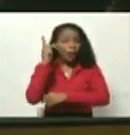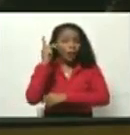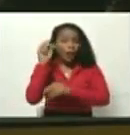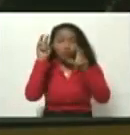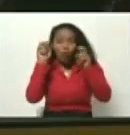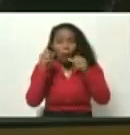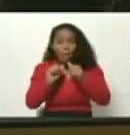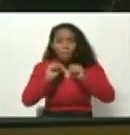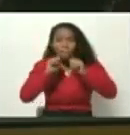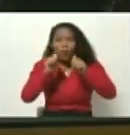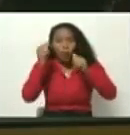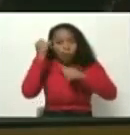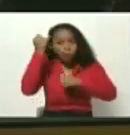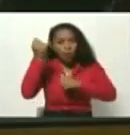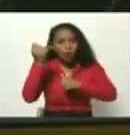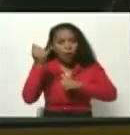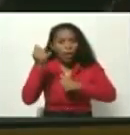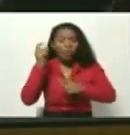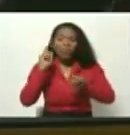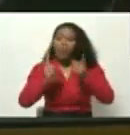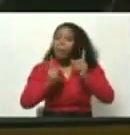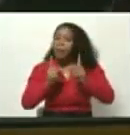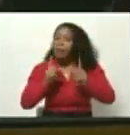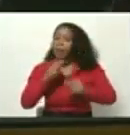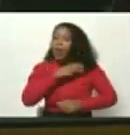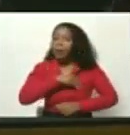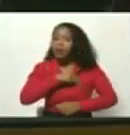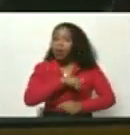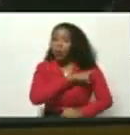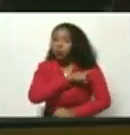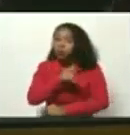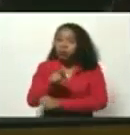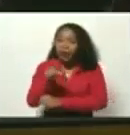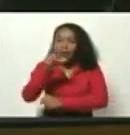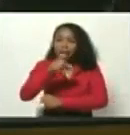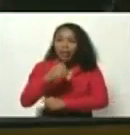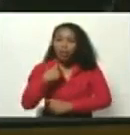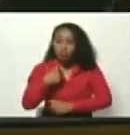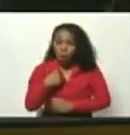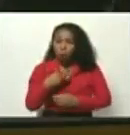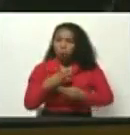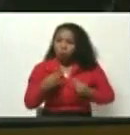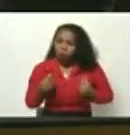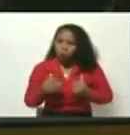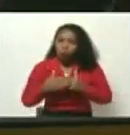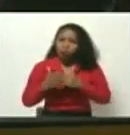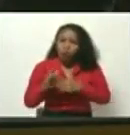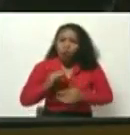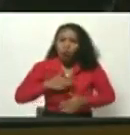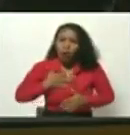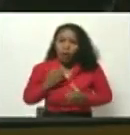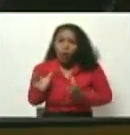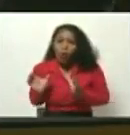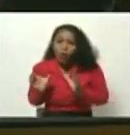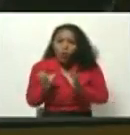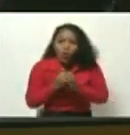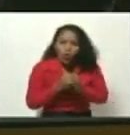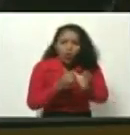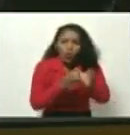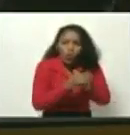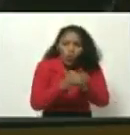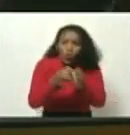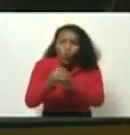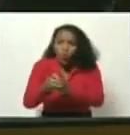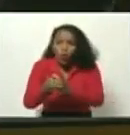yo puedo, dependiendo de la misión que vaya a cumplir, de las necesidades, yo soy flexible y yo puedo agrupar a